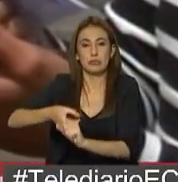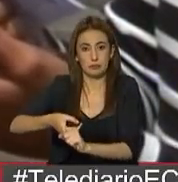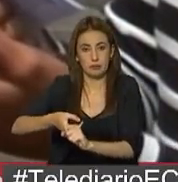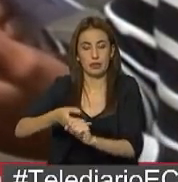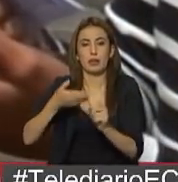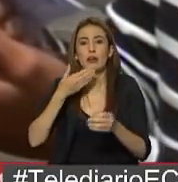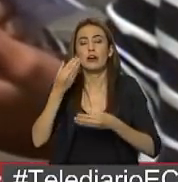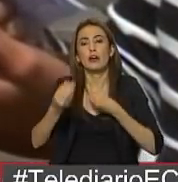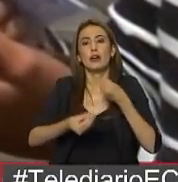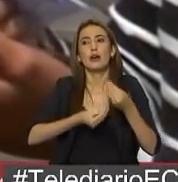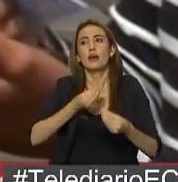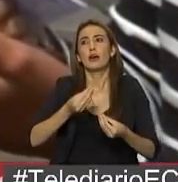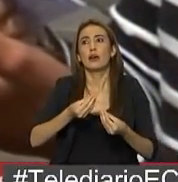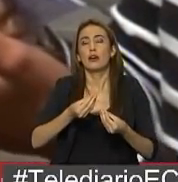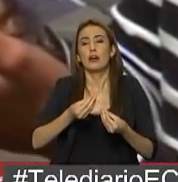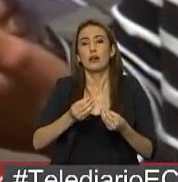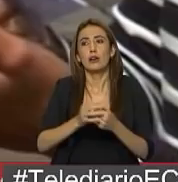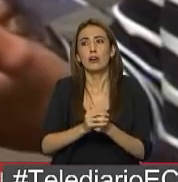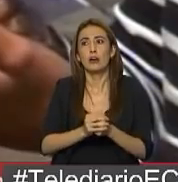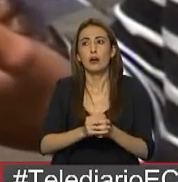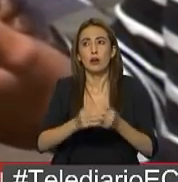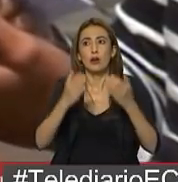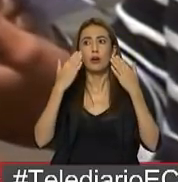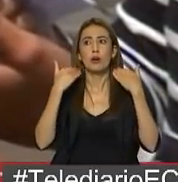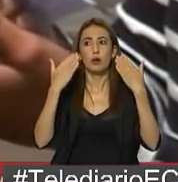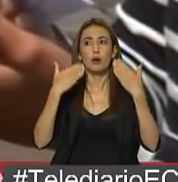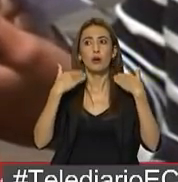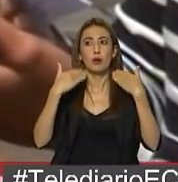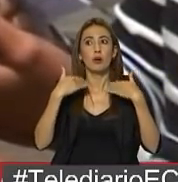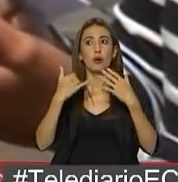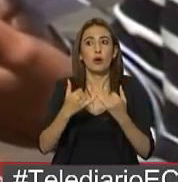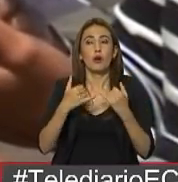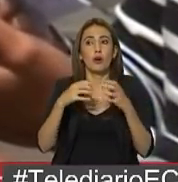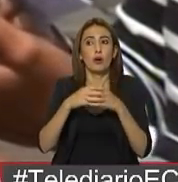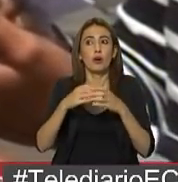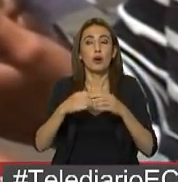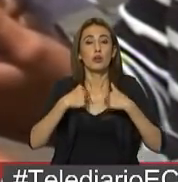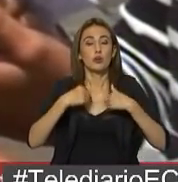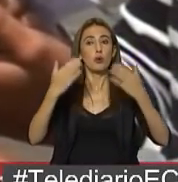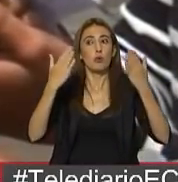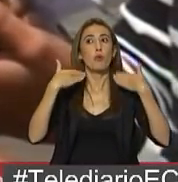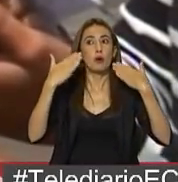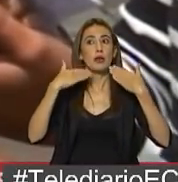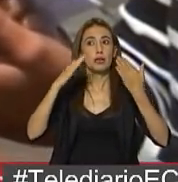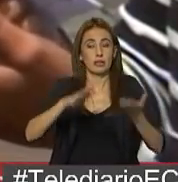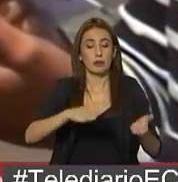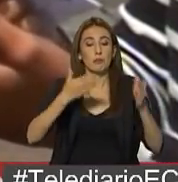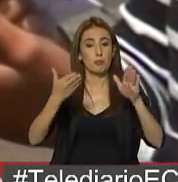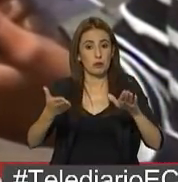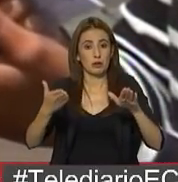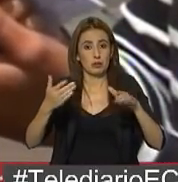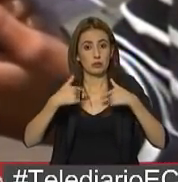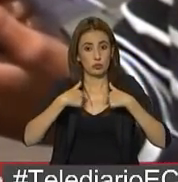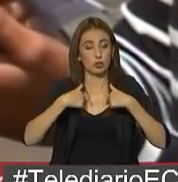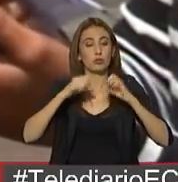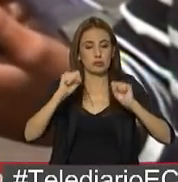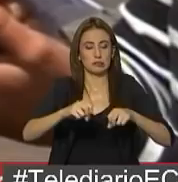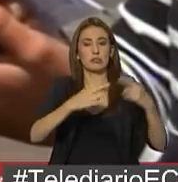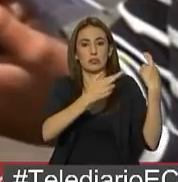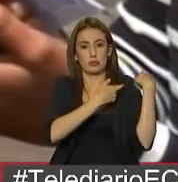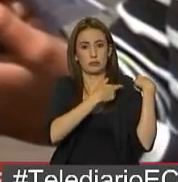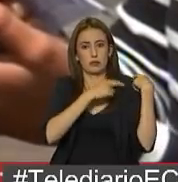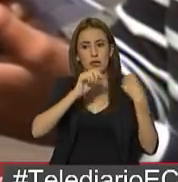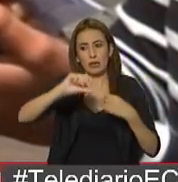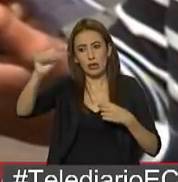enterramos en Guayaquil, ahí tengo 100% responsabilidad, pero en ese otro tema no toco vela en